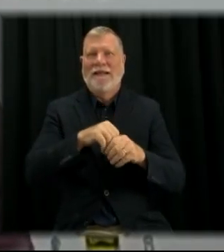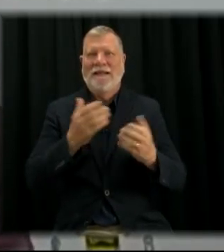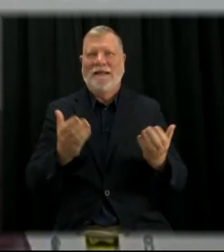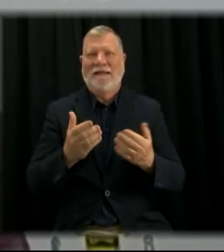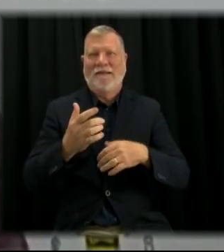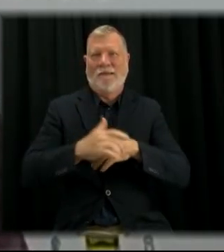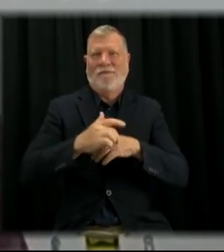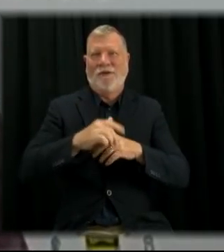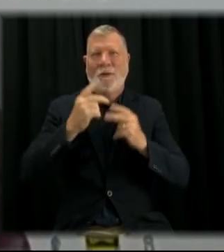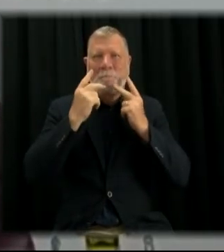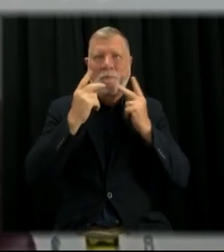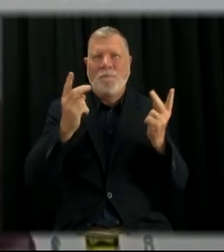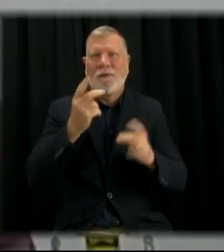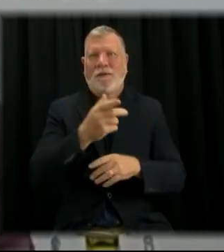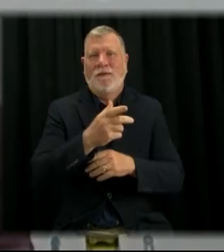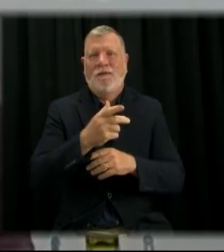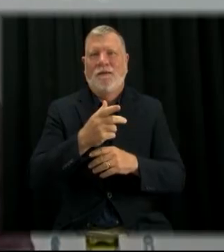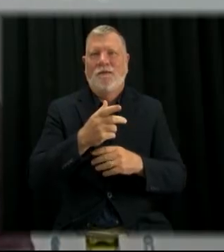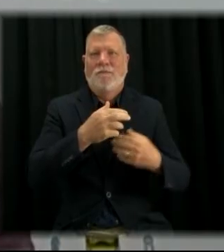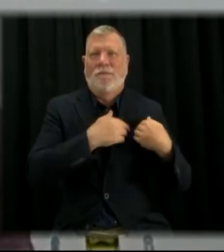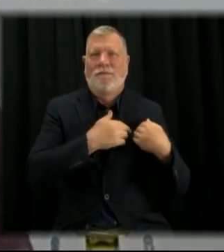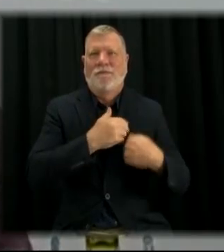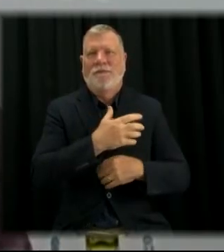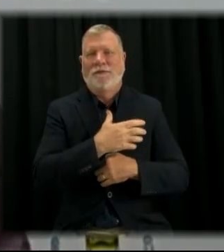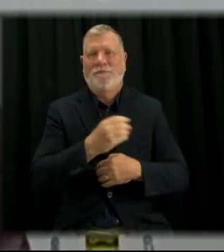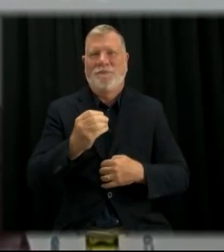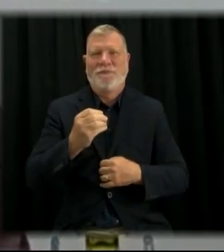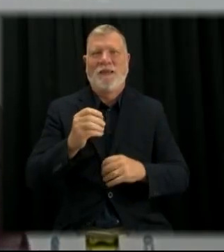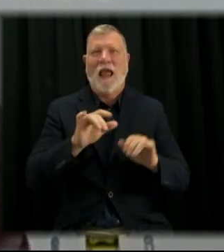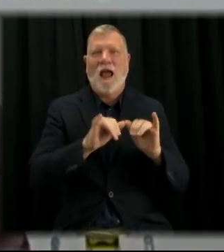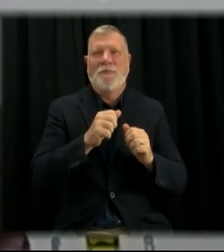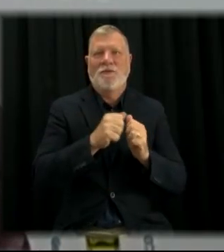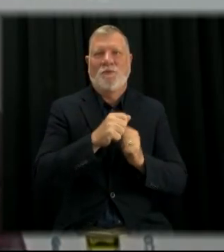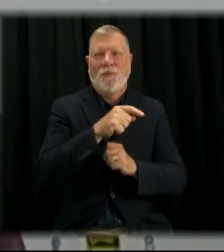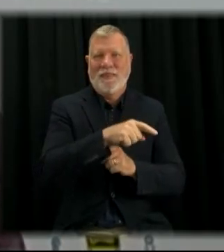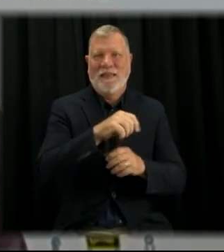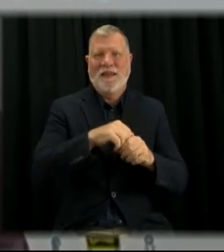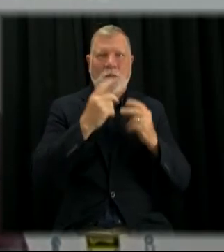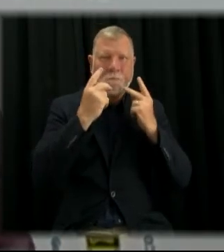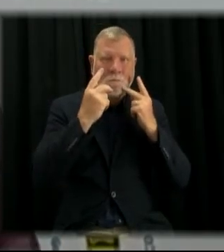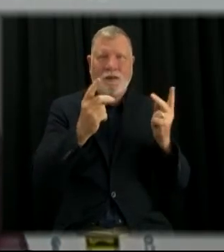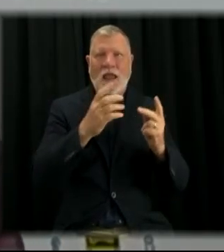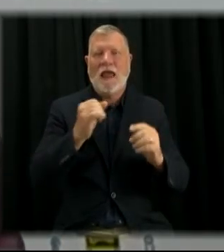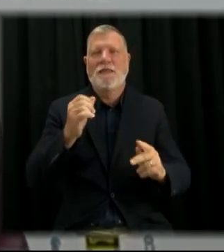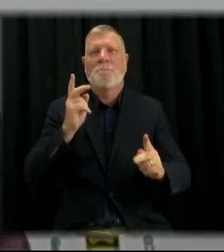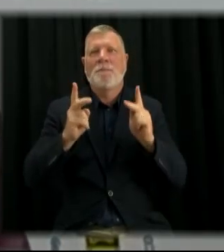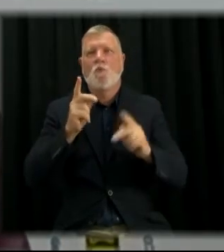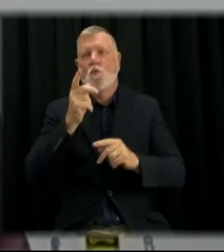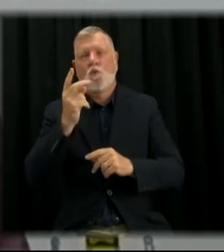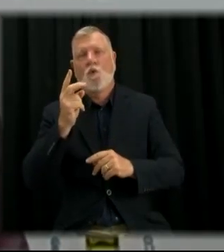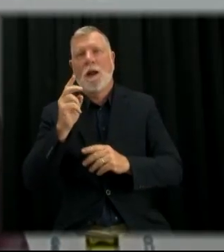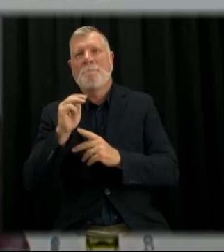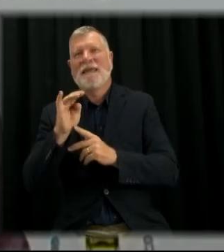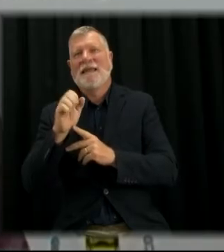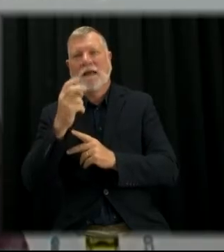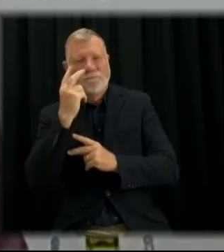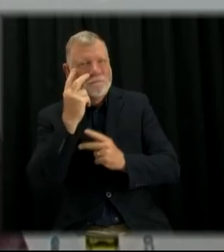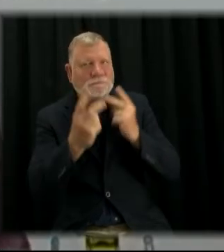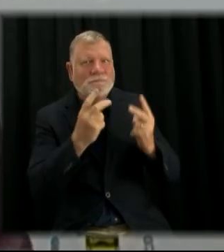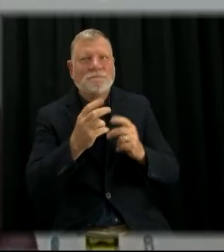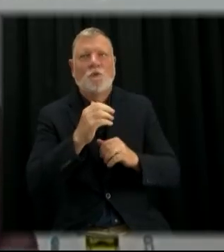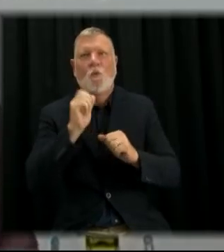retos que son de ser un funcionario público y de cómo se mide en el público